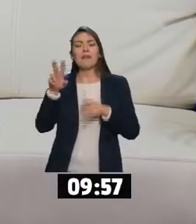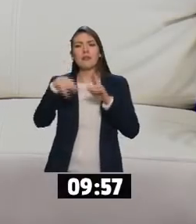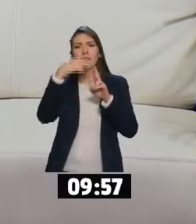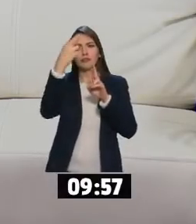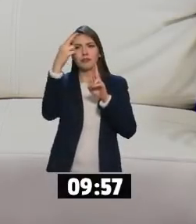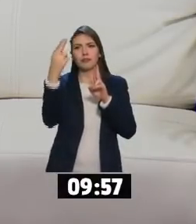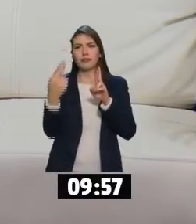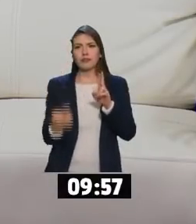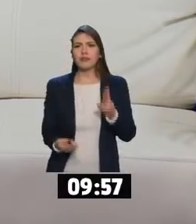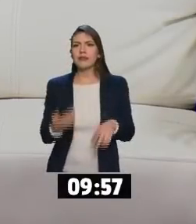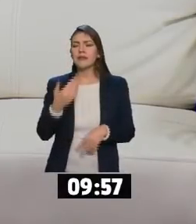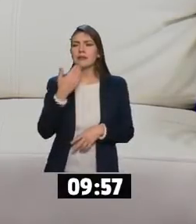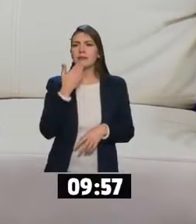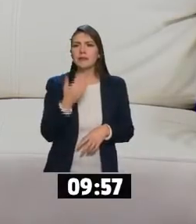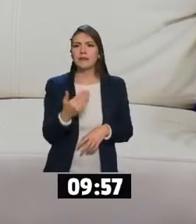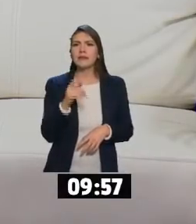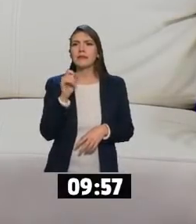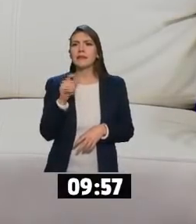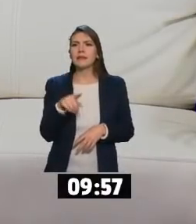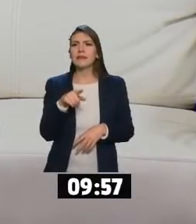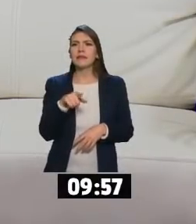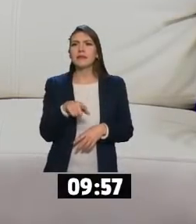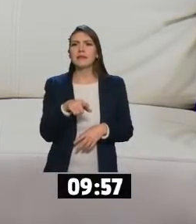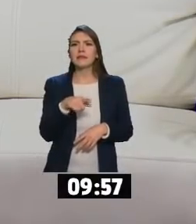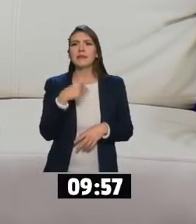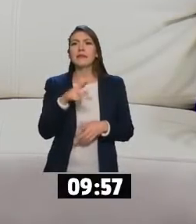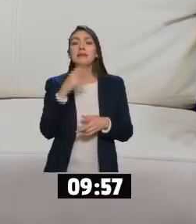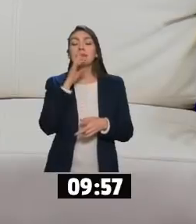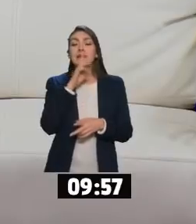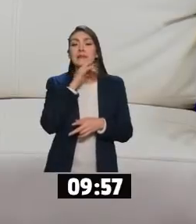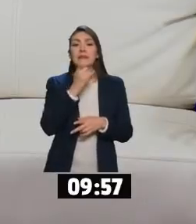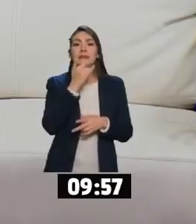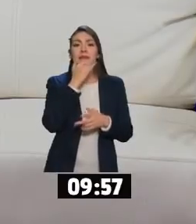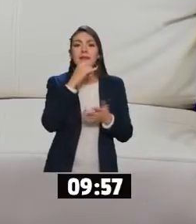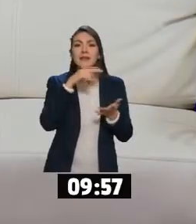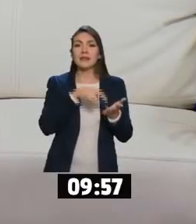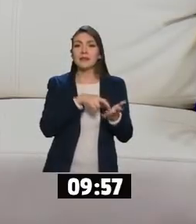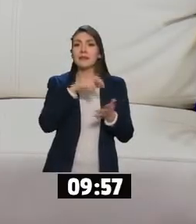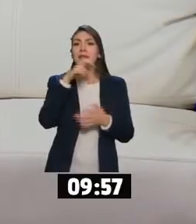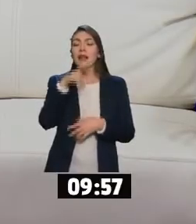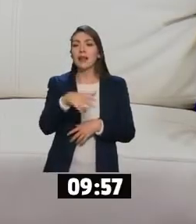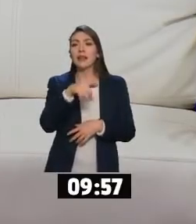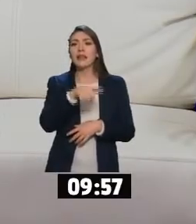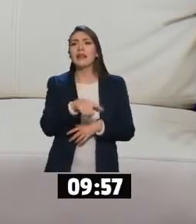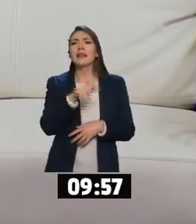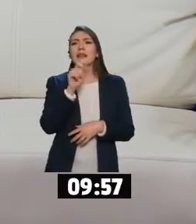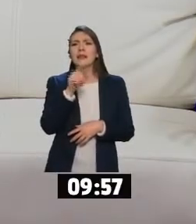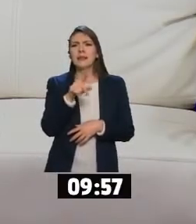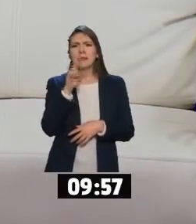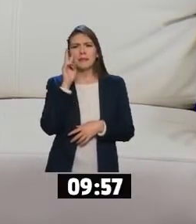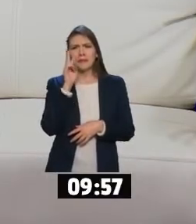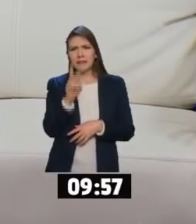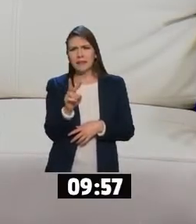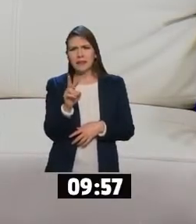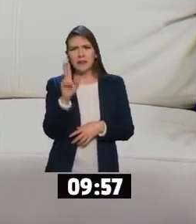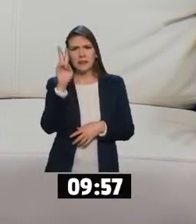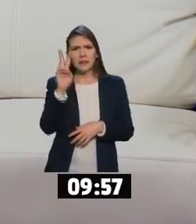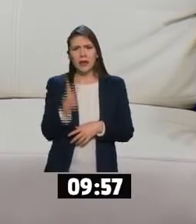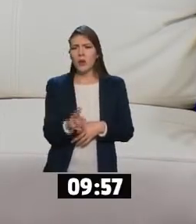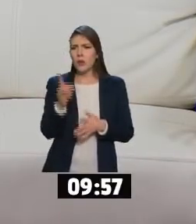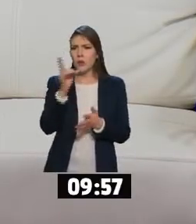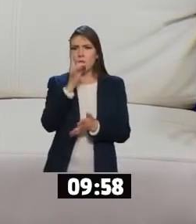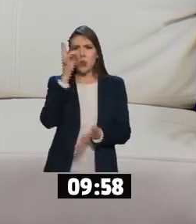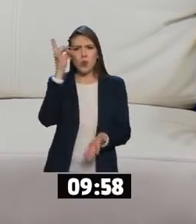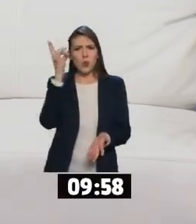de 10 perfecto en la competencia. Y no hizo ningún gesto de que estoy contenta ni soy bien buena. Así es, fue realmente de una sola